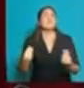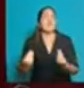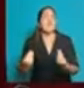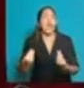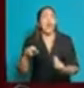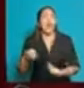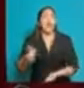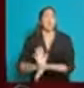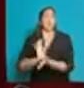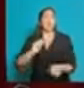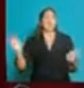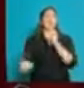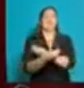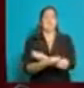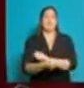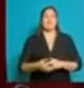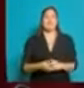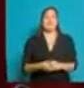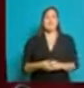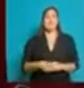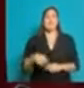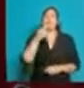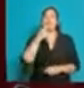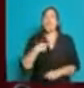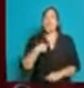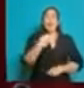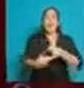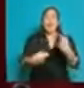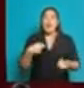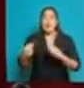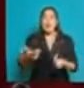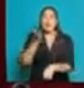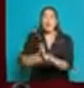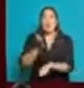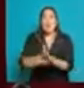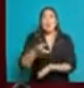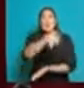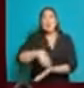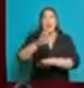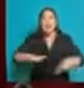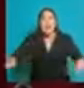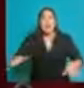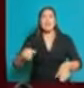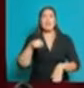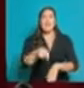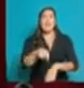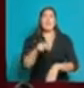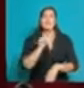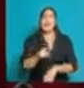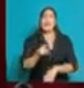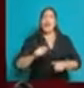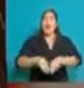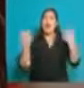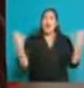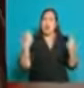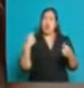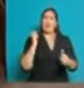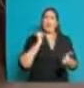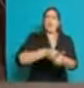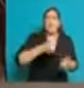en serio cuando empezamos a restituir los derechos de las miles de niñas víctimas de abuso sexual, de las muchas